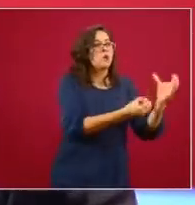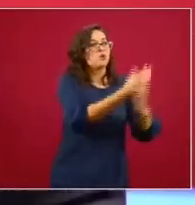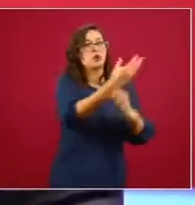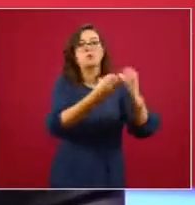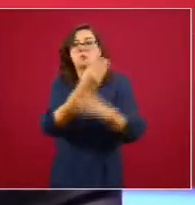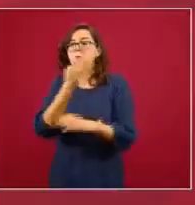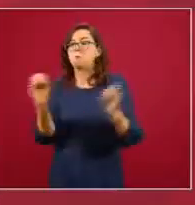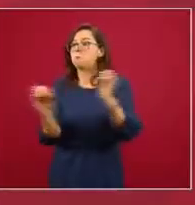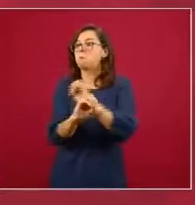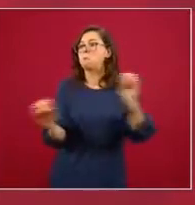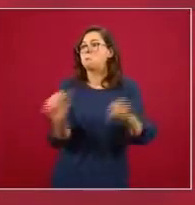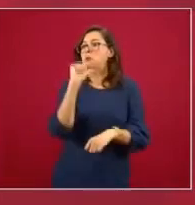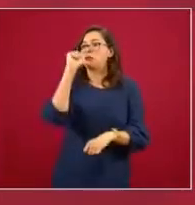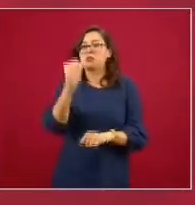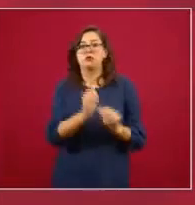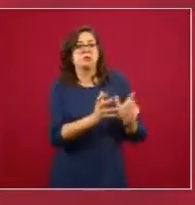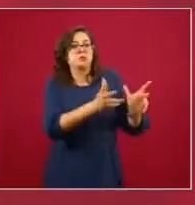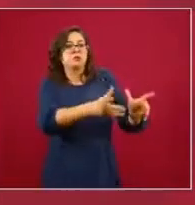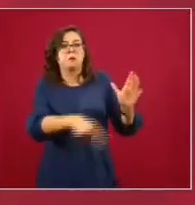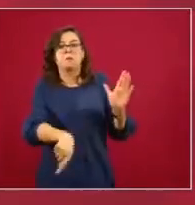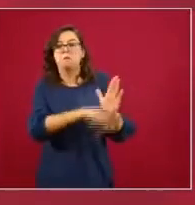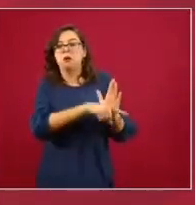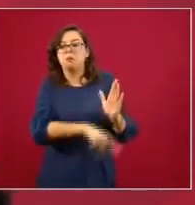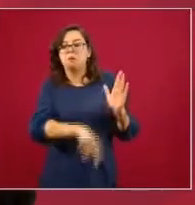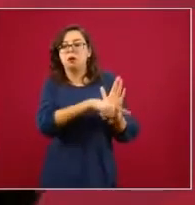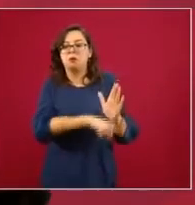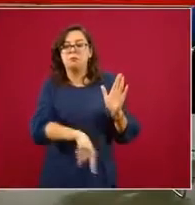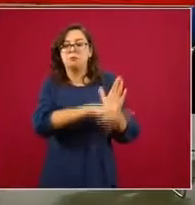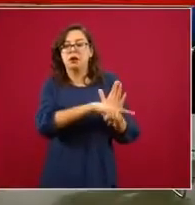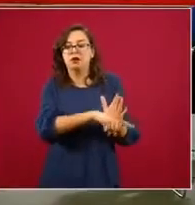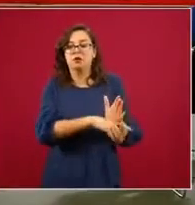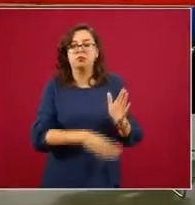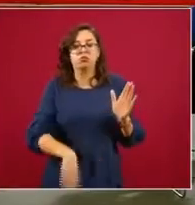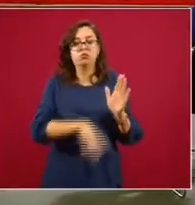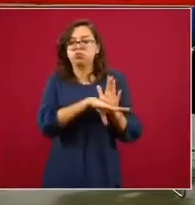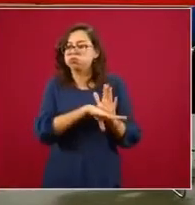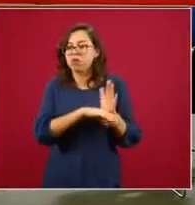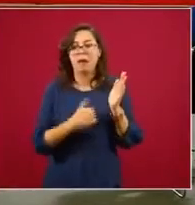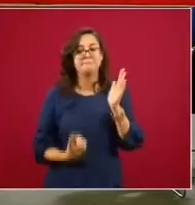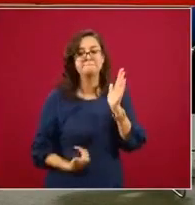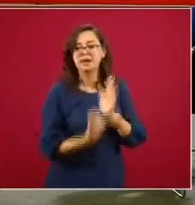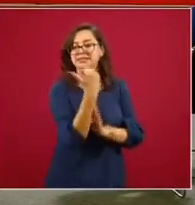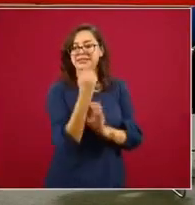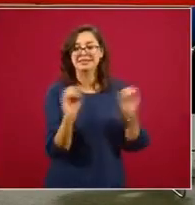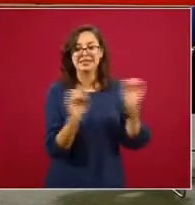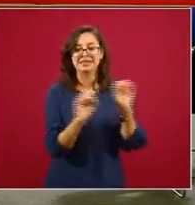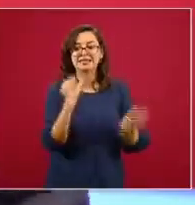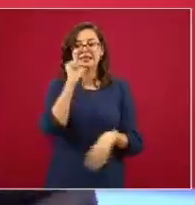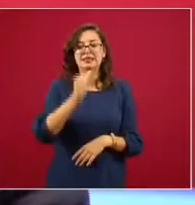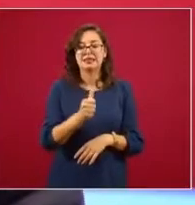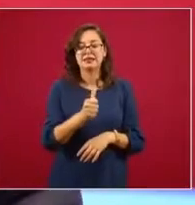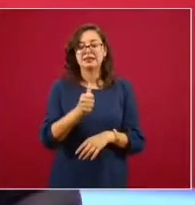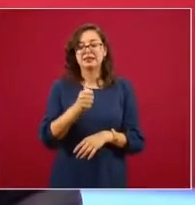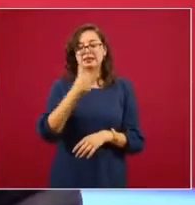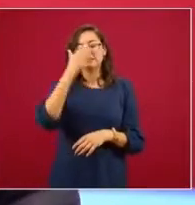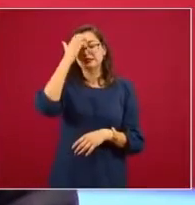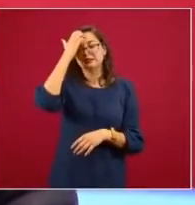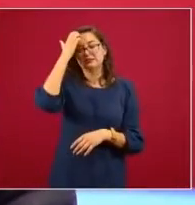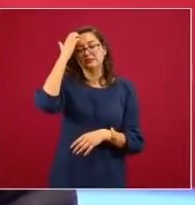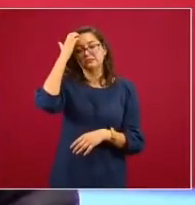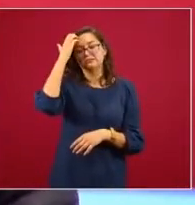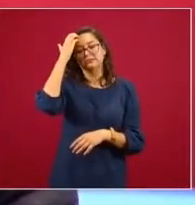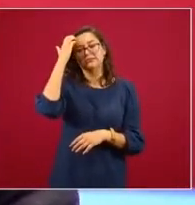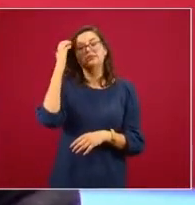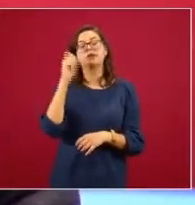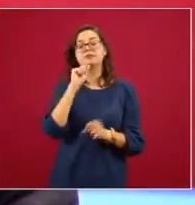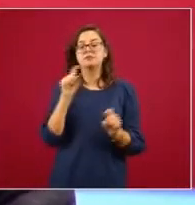de personal, nueva formación de recursos humanos para la salud. Todo eso se estancó y aumentó la